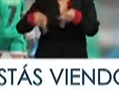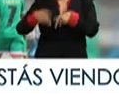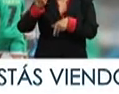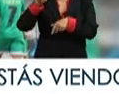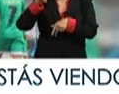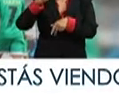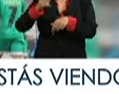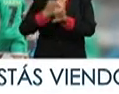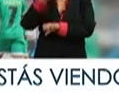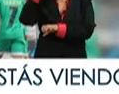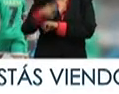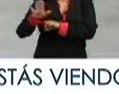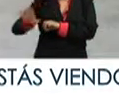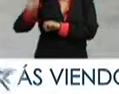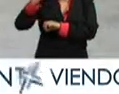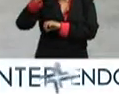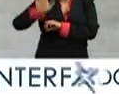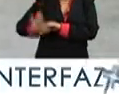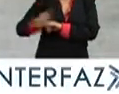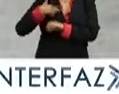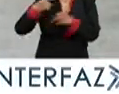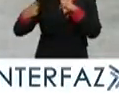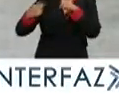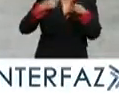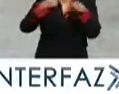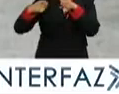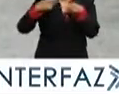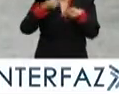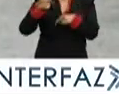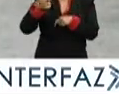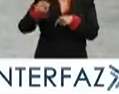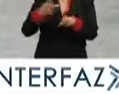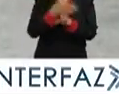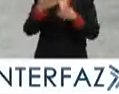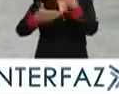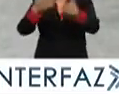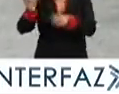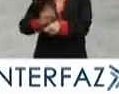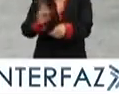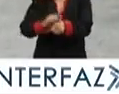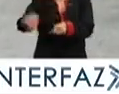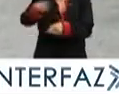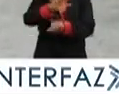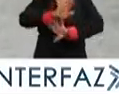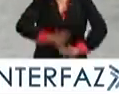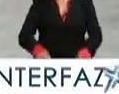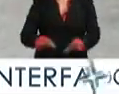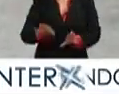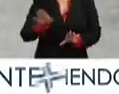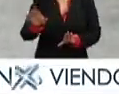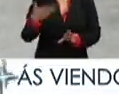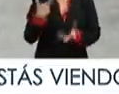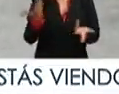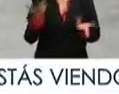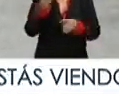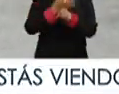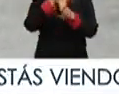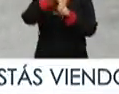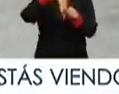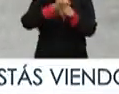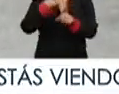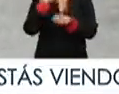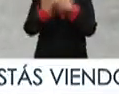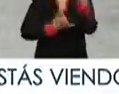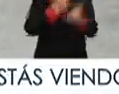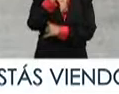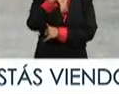Autónoma del Estado de México. Jorge, así sucede el acontecer diario de estos ya, el cuarto día de estos